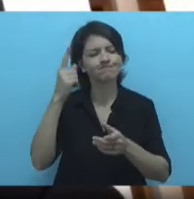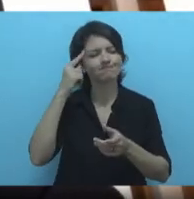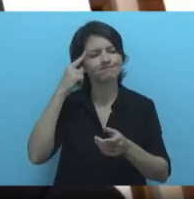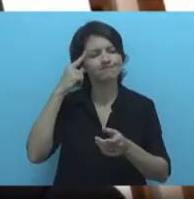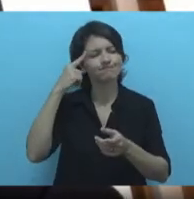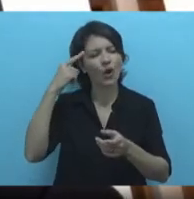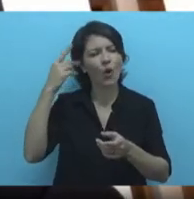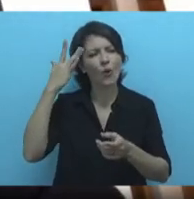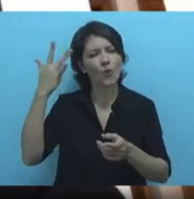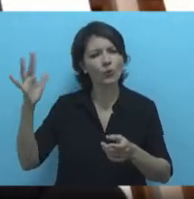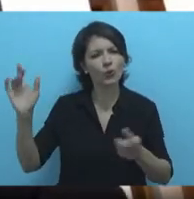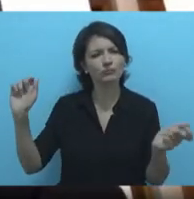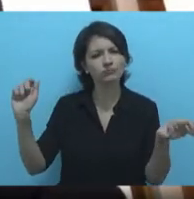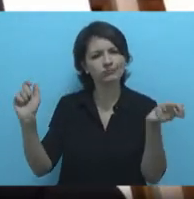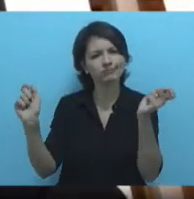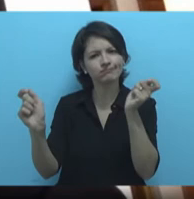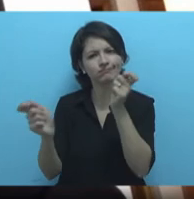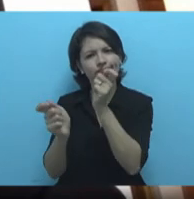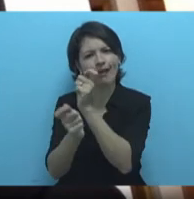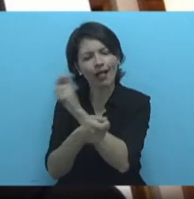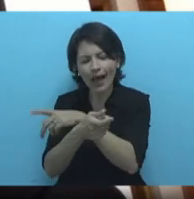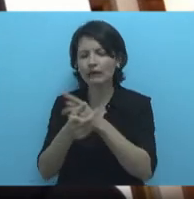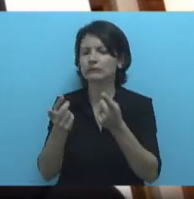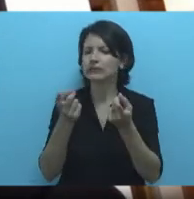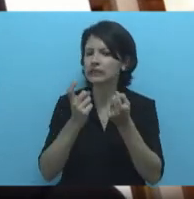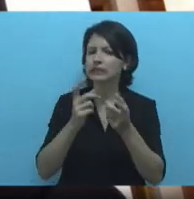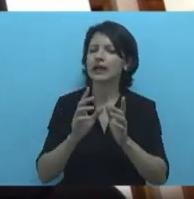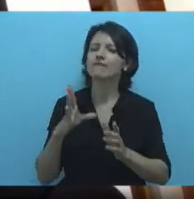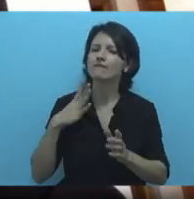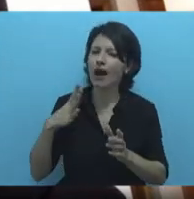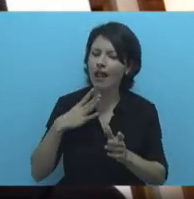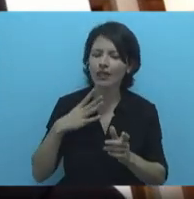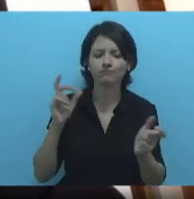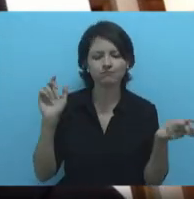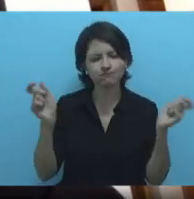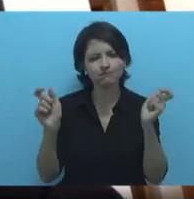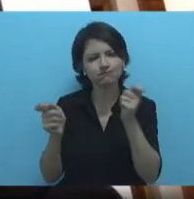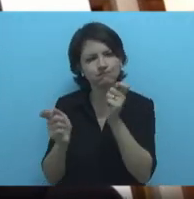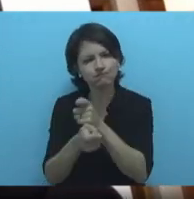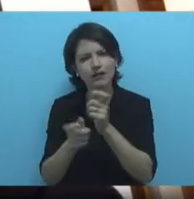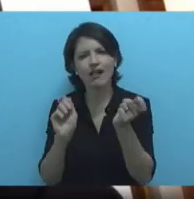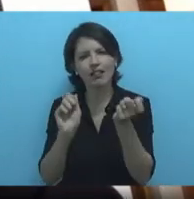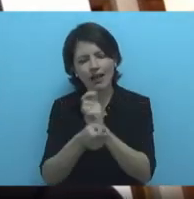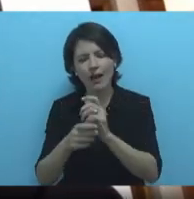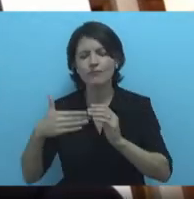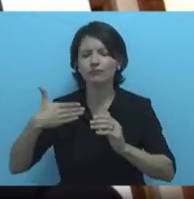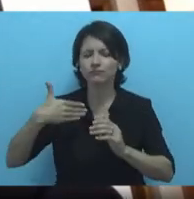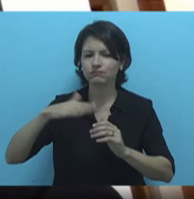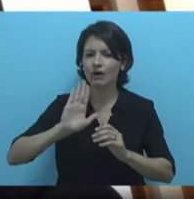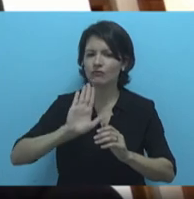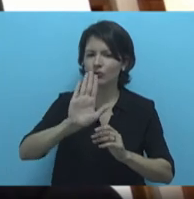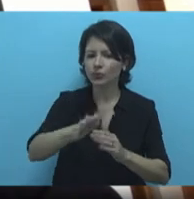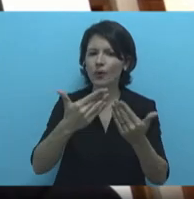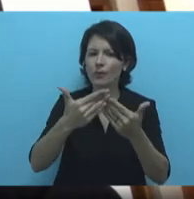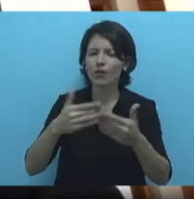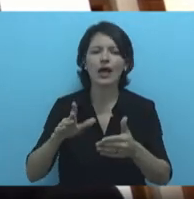santafesina y en la sociedad argentina sin embargo creemos que todavía falta por recorrer un largo camino para lograr